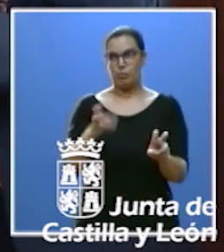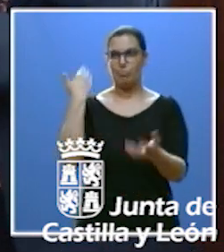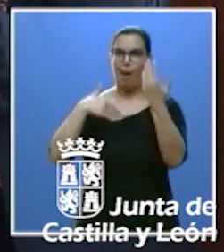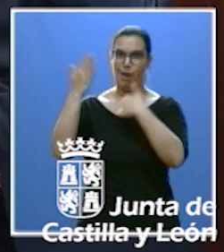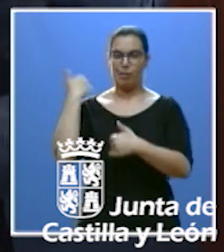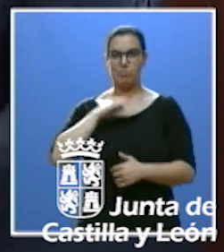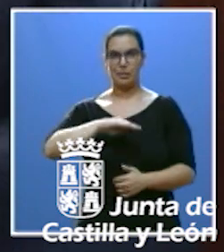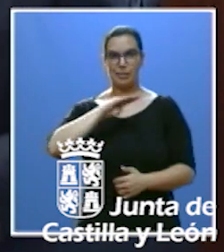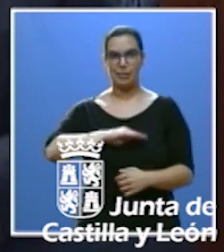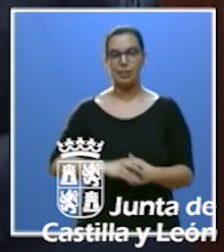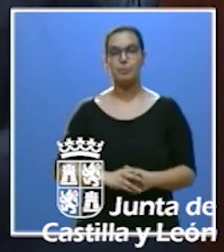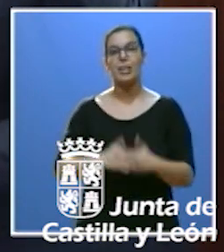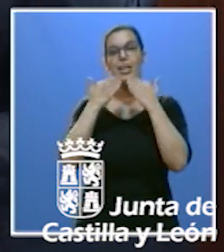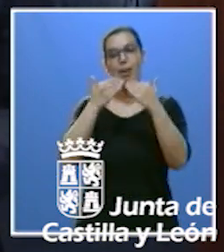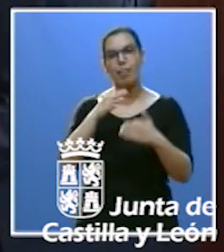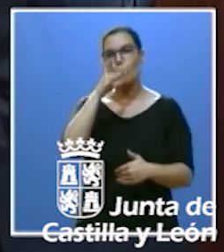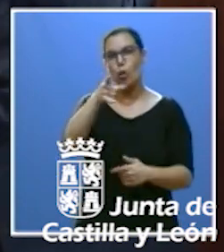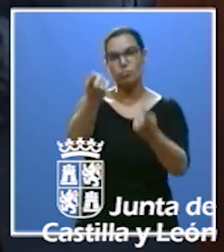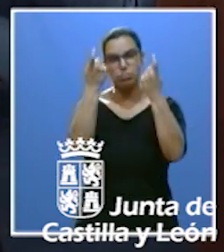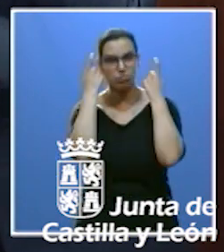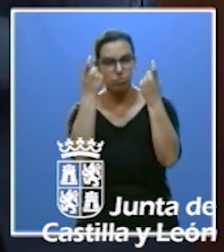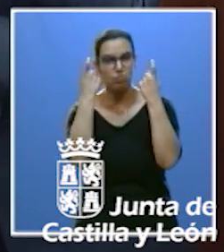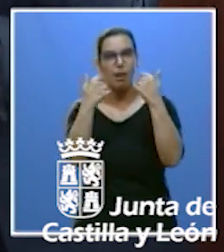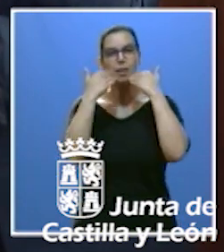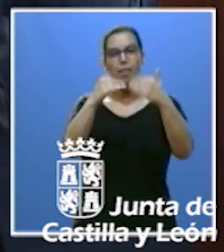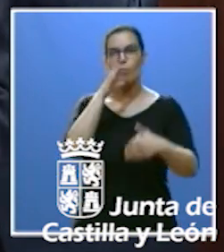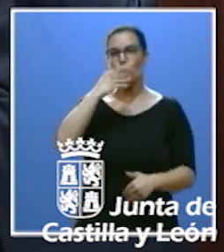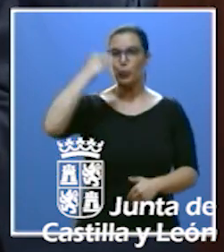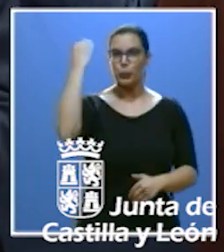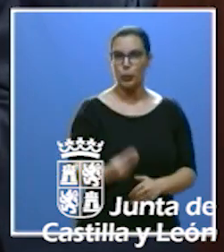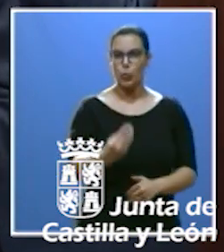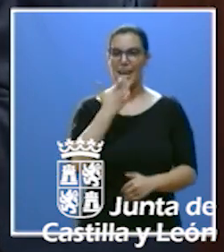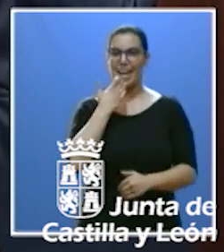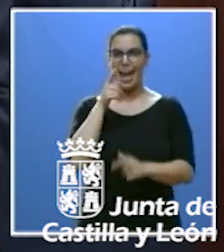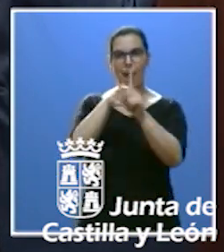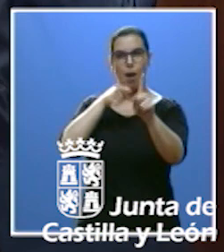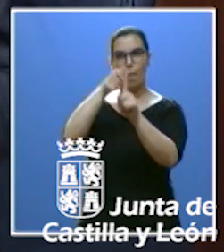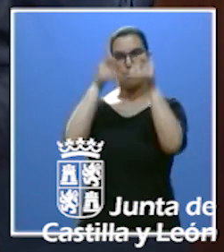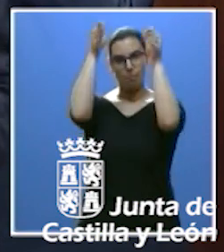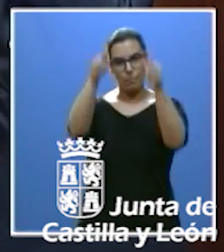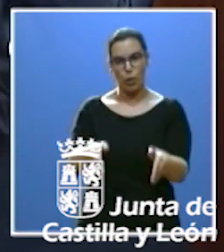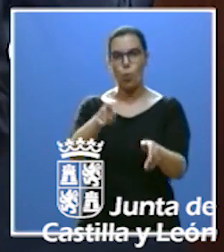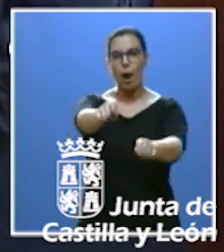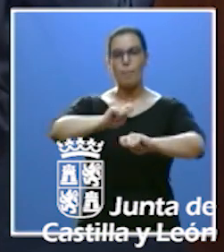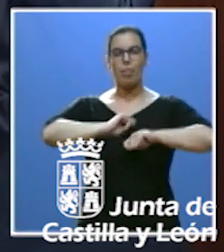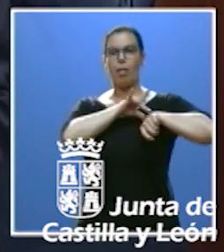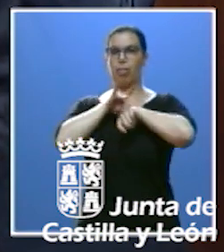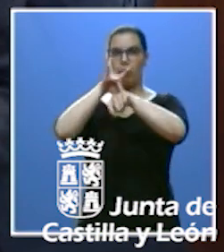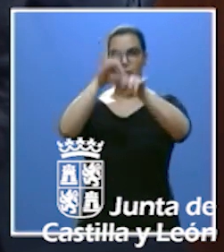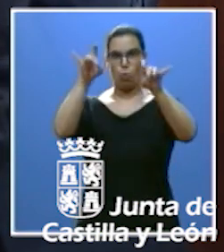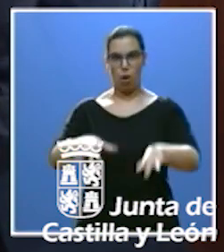de tiempo. Gracias por tus enseñanzas y tu valía de tu ejemplo, que será una luz en nuestro